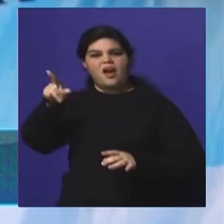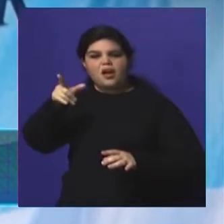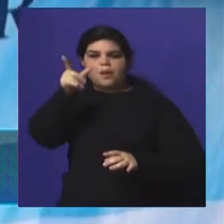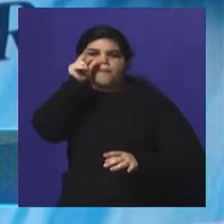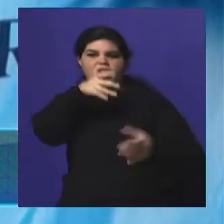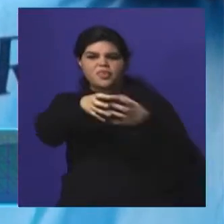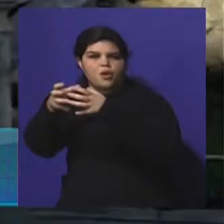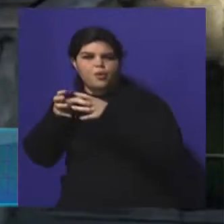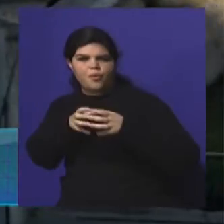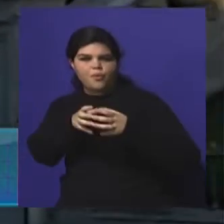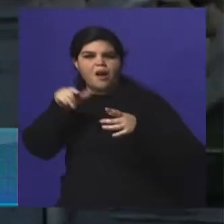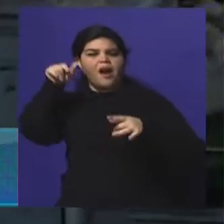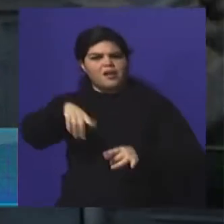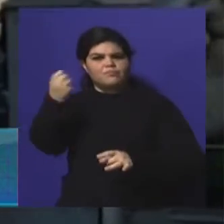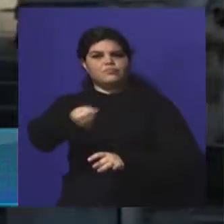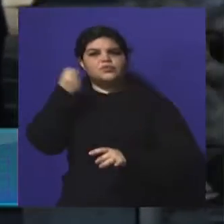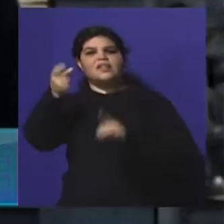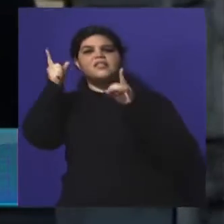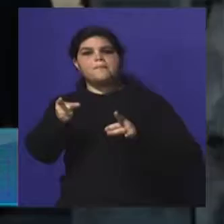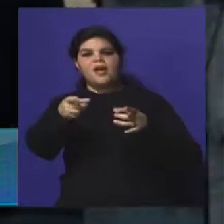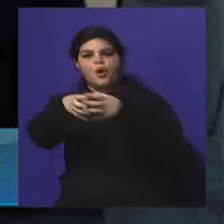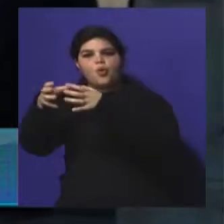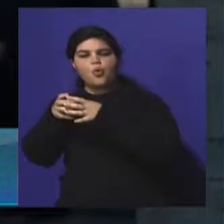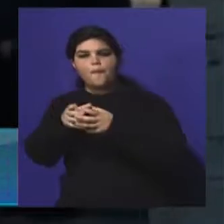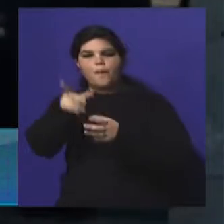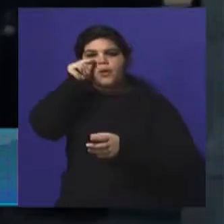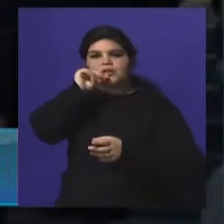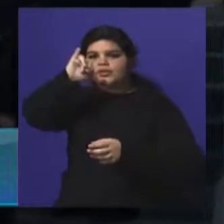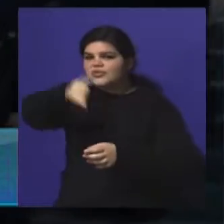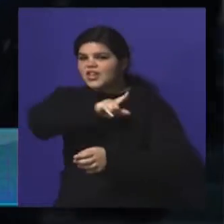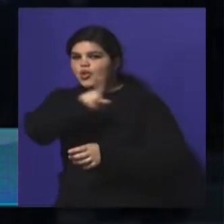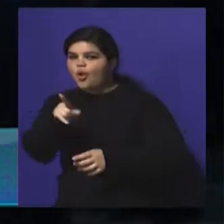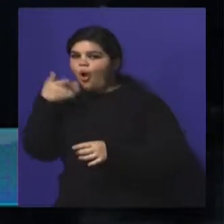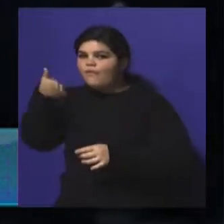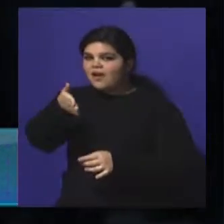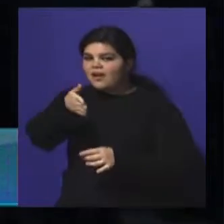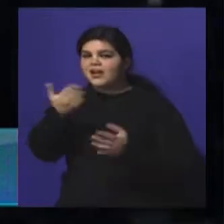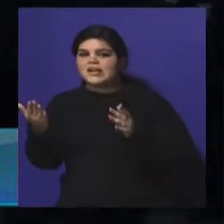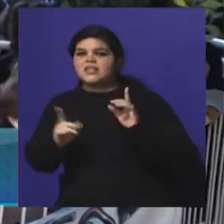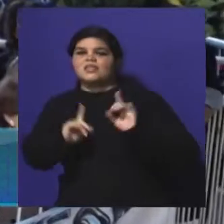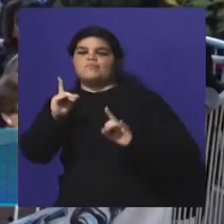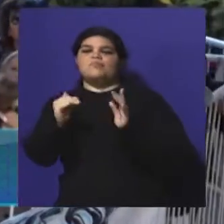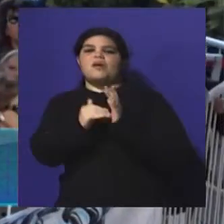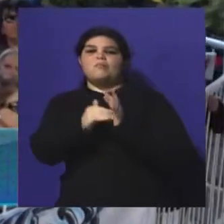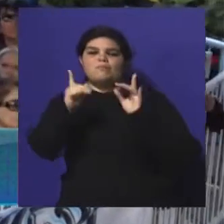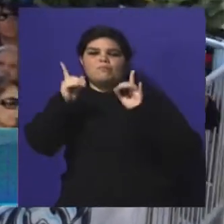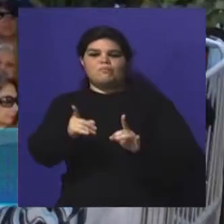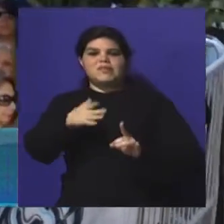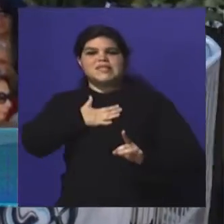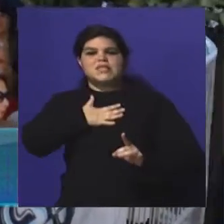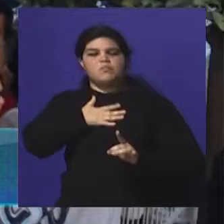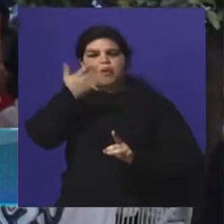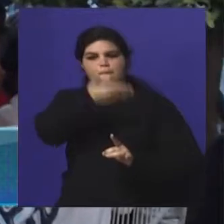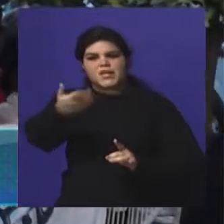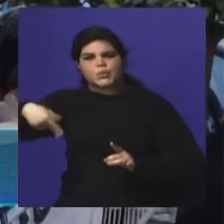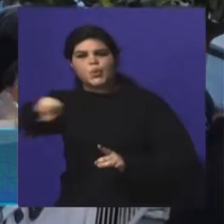importante. Ahí se ponían en juego las banderías políticas, si iban a ver o no, el sentimiento popular realmente. Y la ciudad